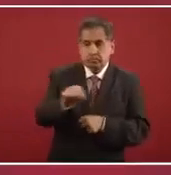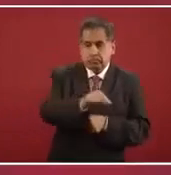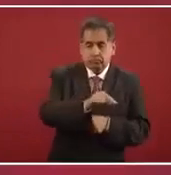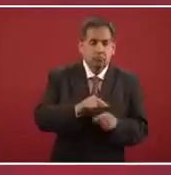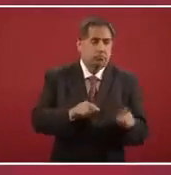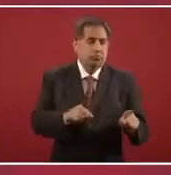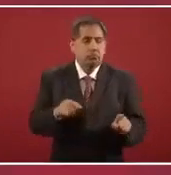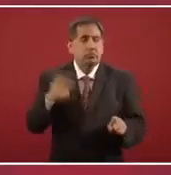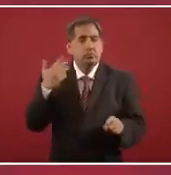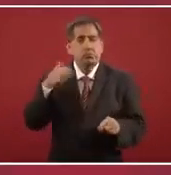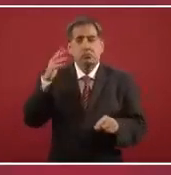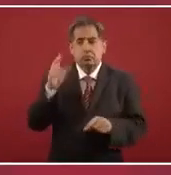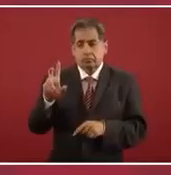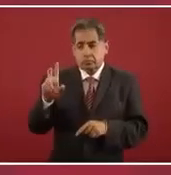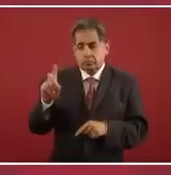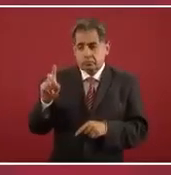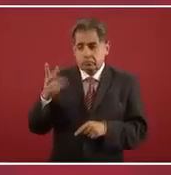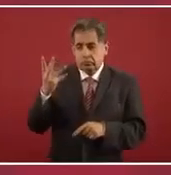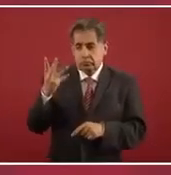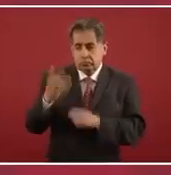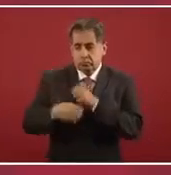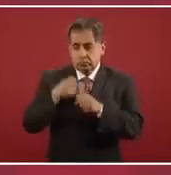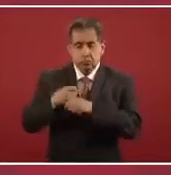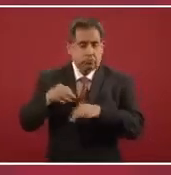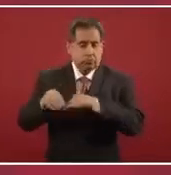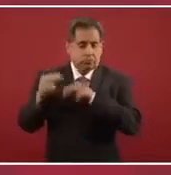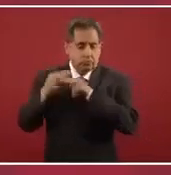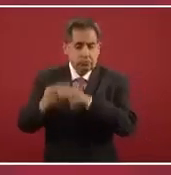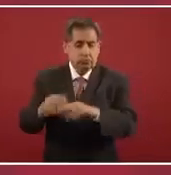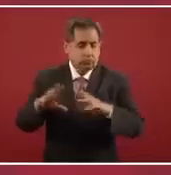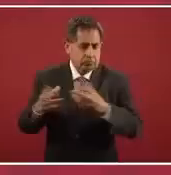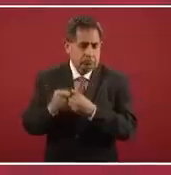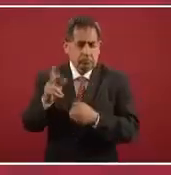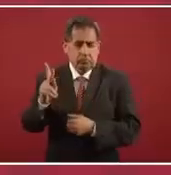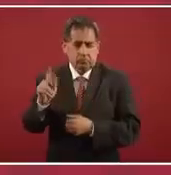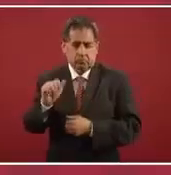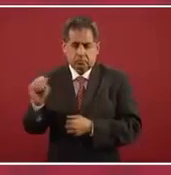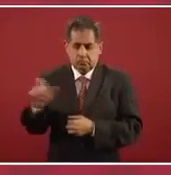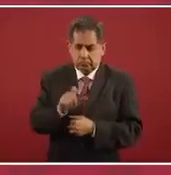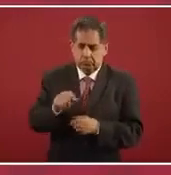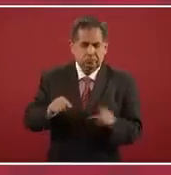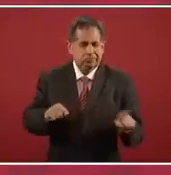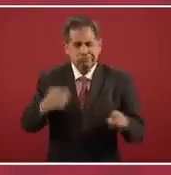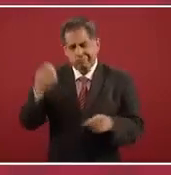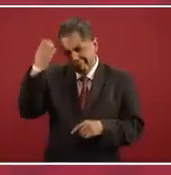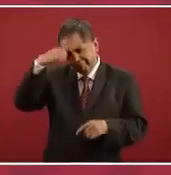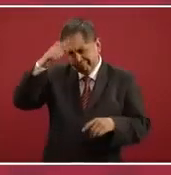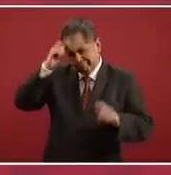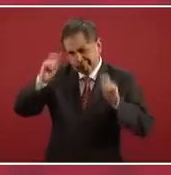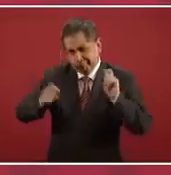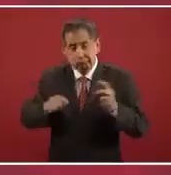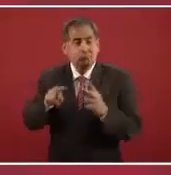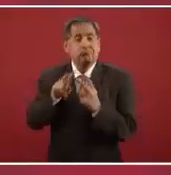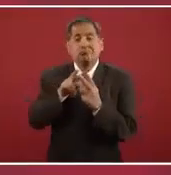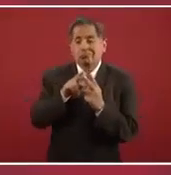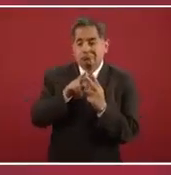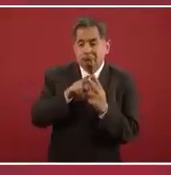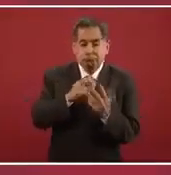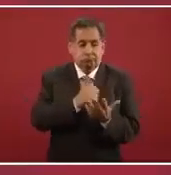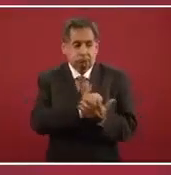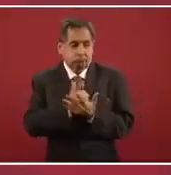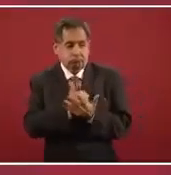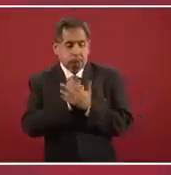Duró 34 años trabajando en Petróleos Mexicanos y es todo un experto. Ellos son quienes nos están